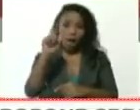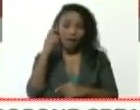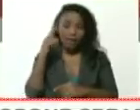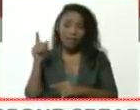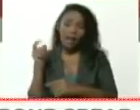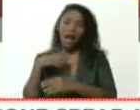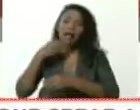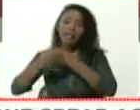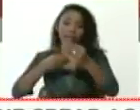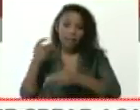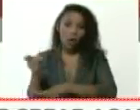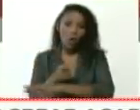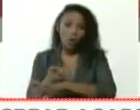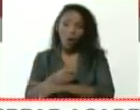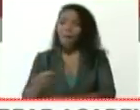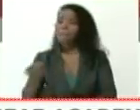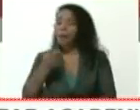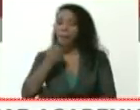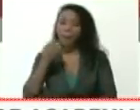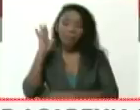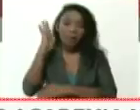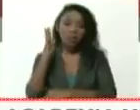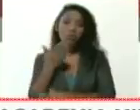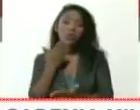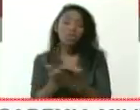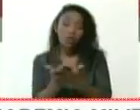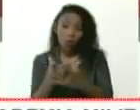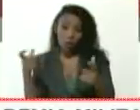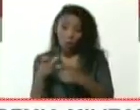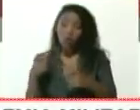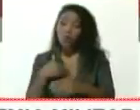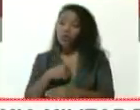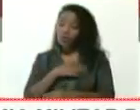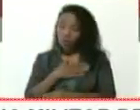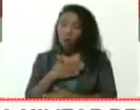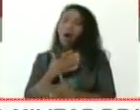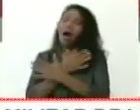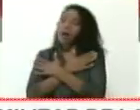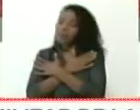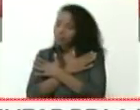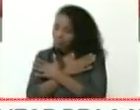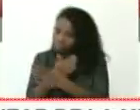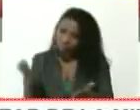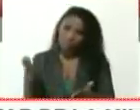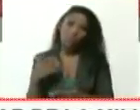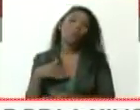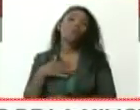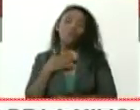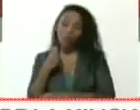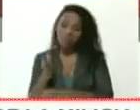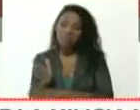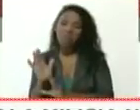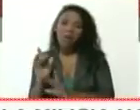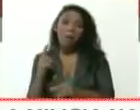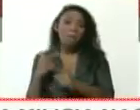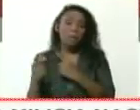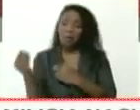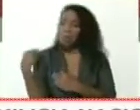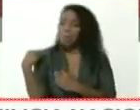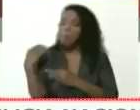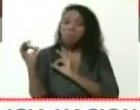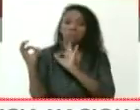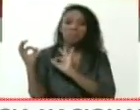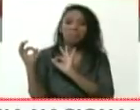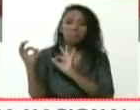Parlamento, y si hubiesen solicitado alguna reunión, nosotros amablemente y cordialmente lo hubiésemos atendido, pero no fue el caso. O sea,